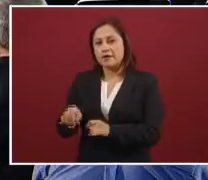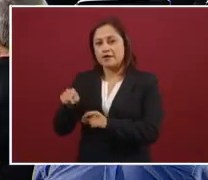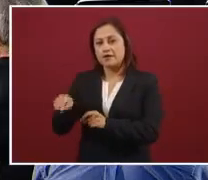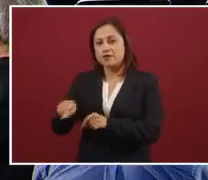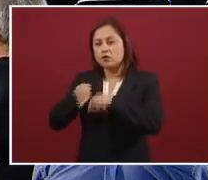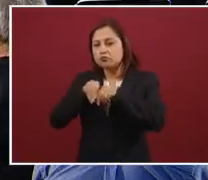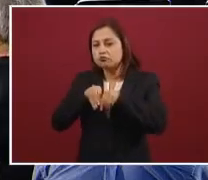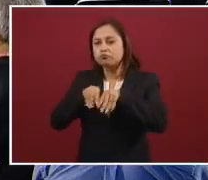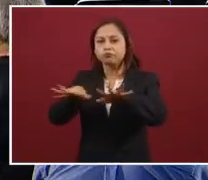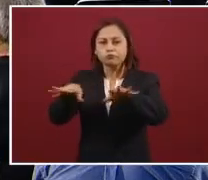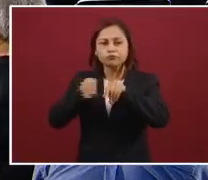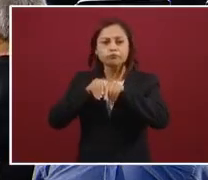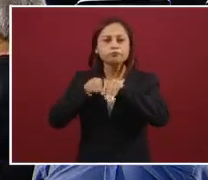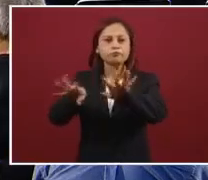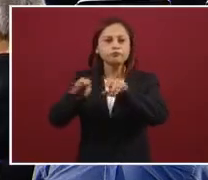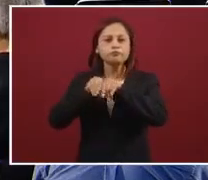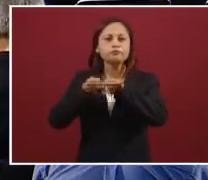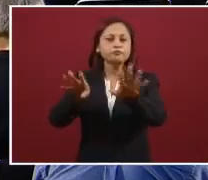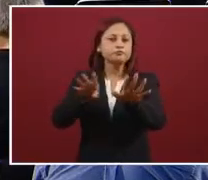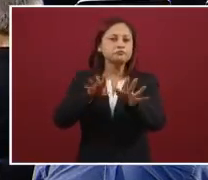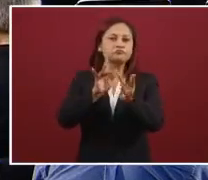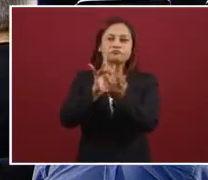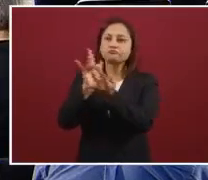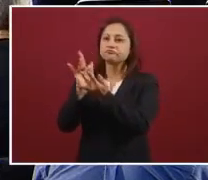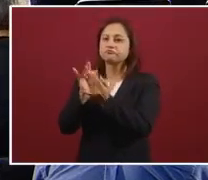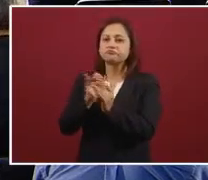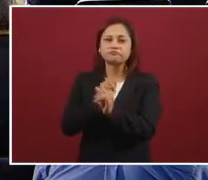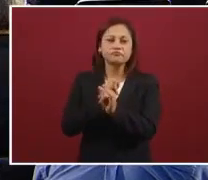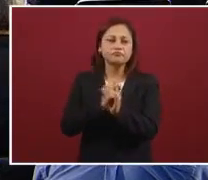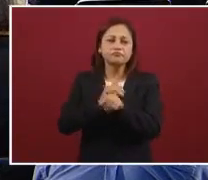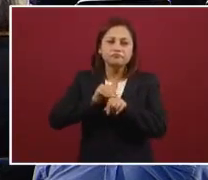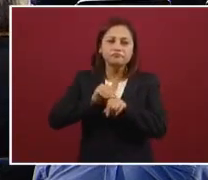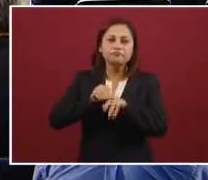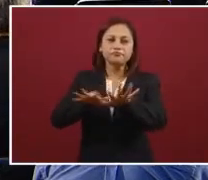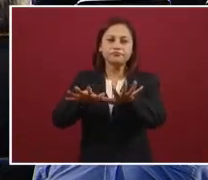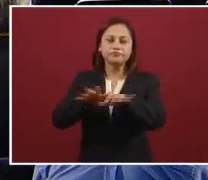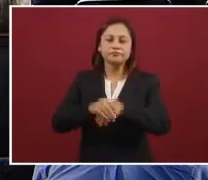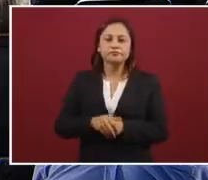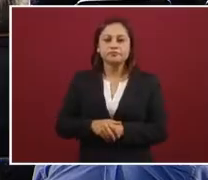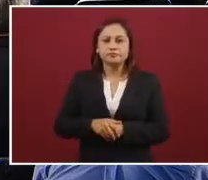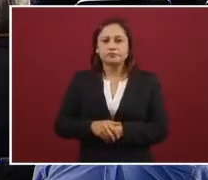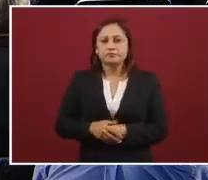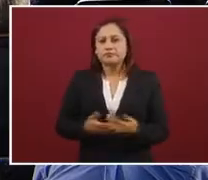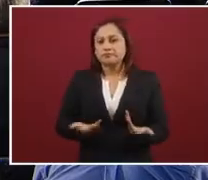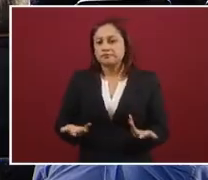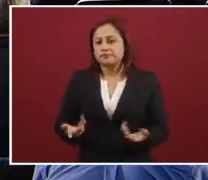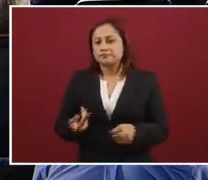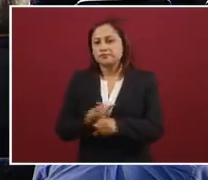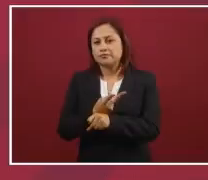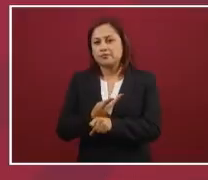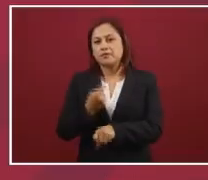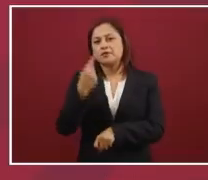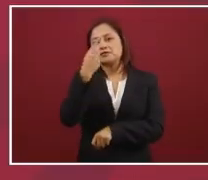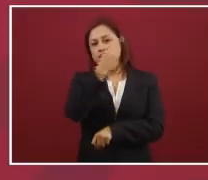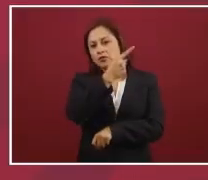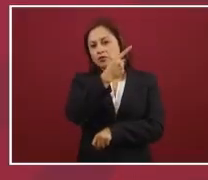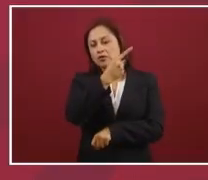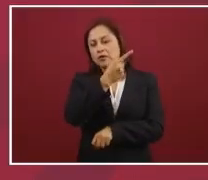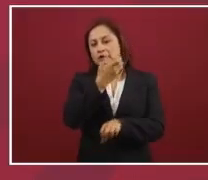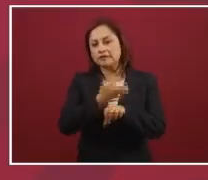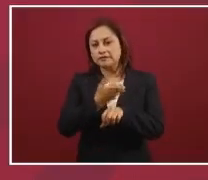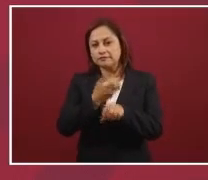por todos los medios convencionales, cuando el Financial Times guardó silencio